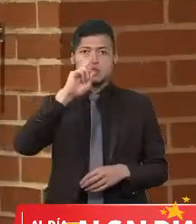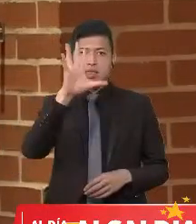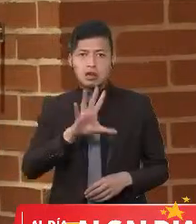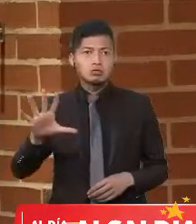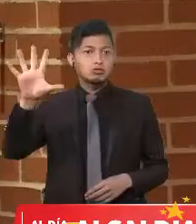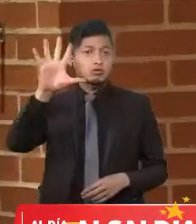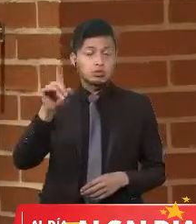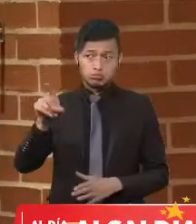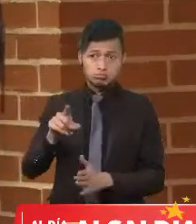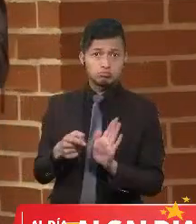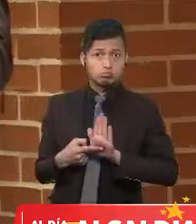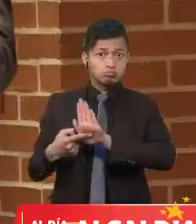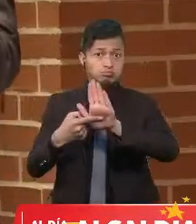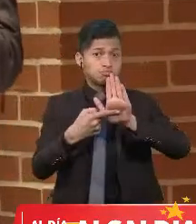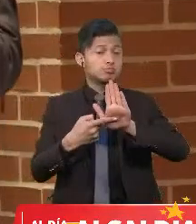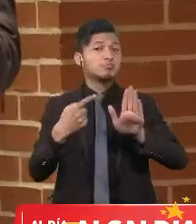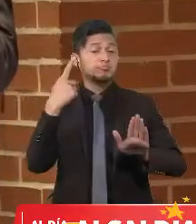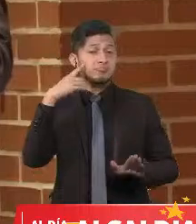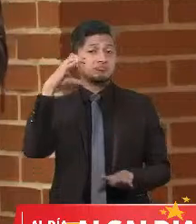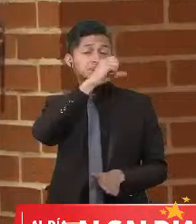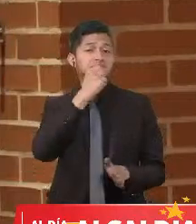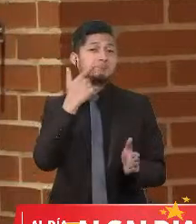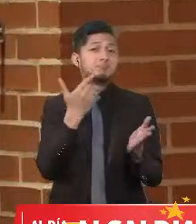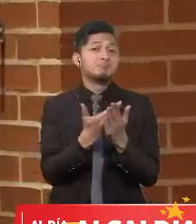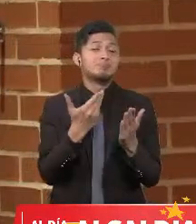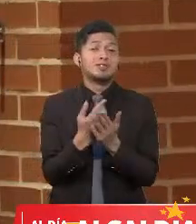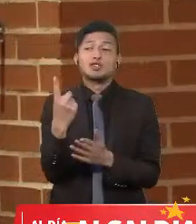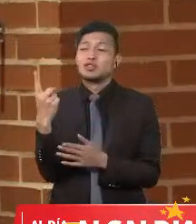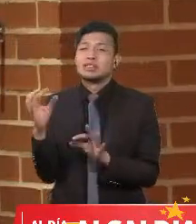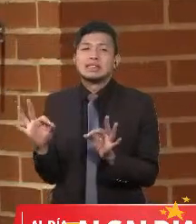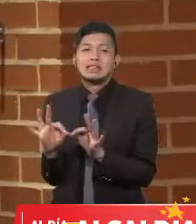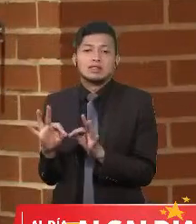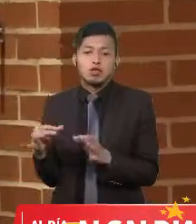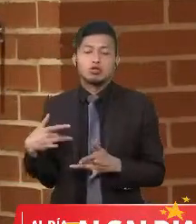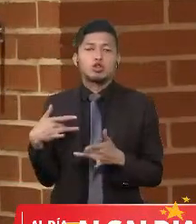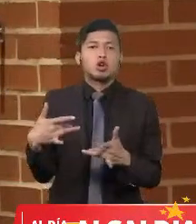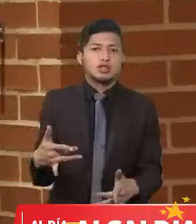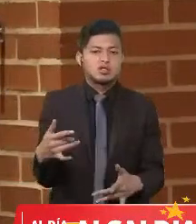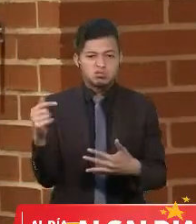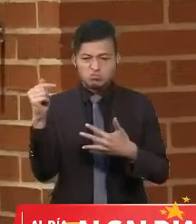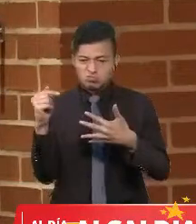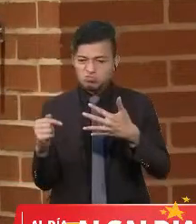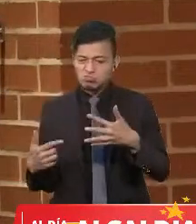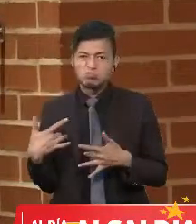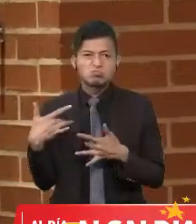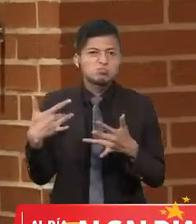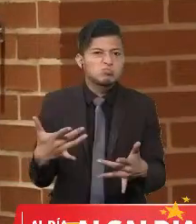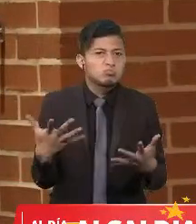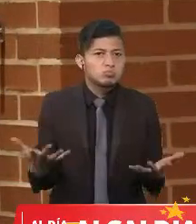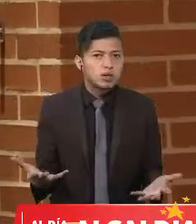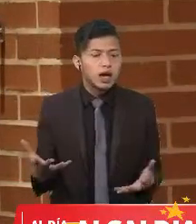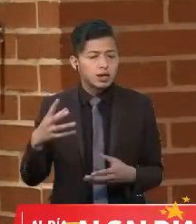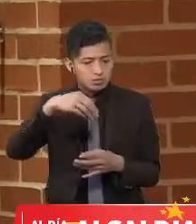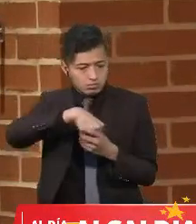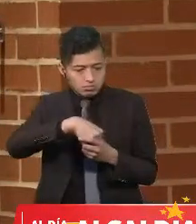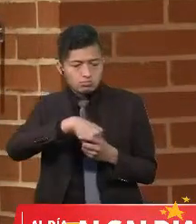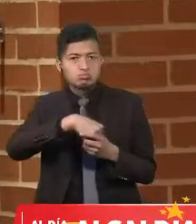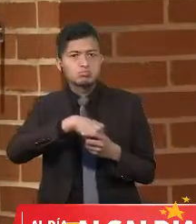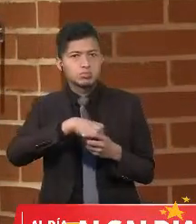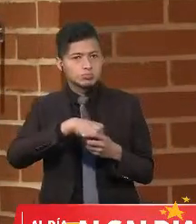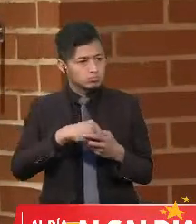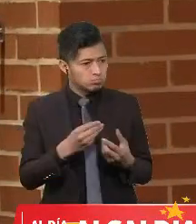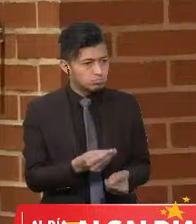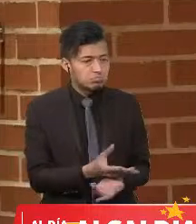aquí es solamente una muestra, por supuesto, de esta gran donación, de todos los elementos que se van a entregar, pero repito, para mí